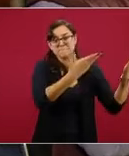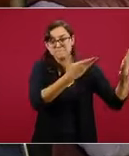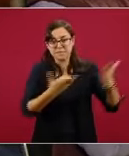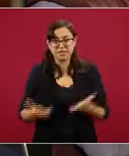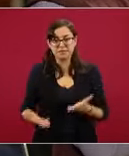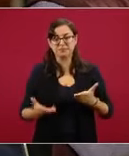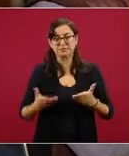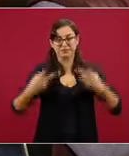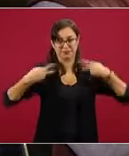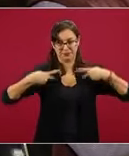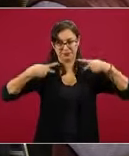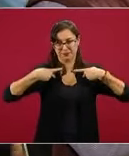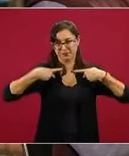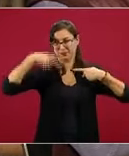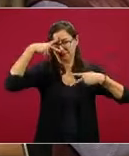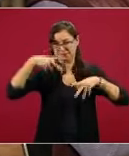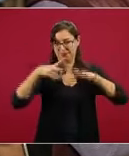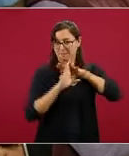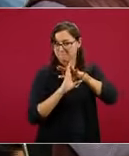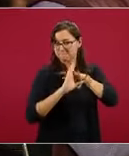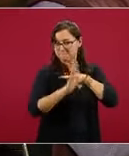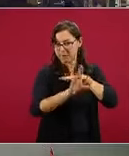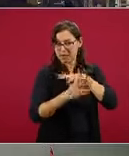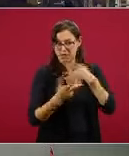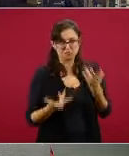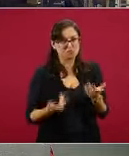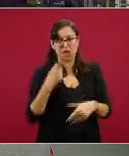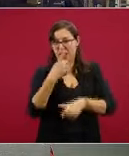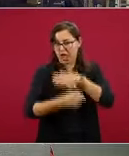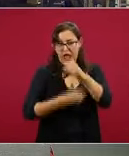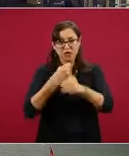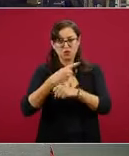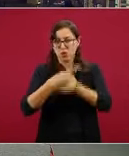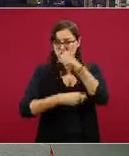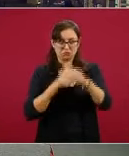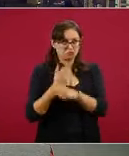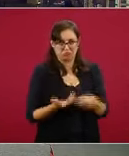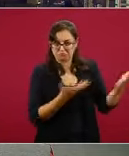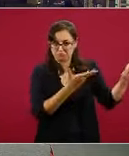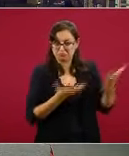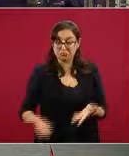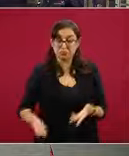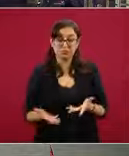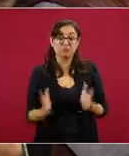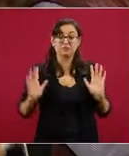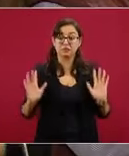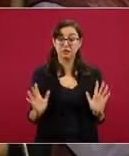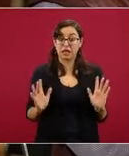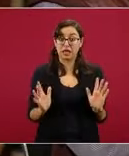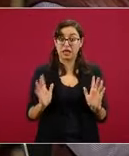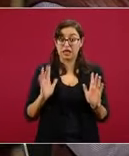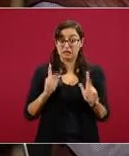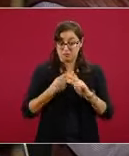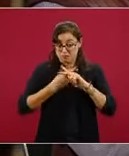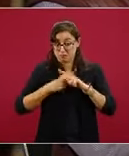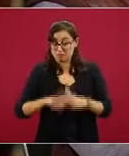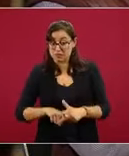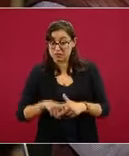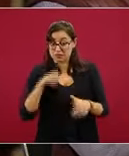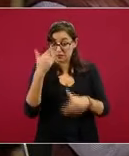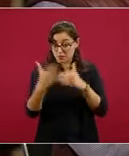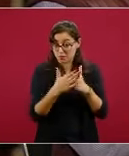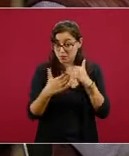Entonces, ¿ya tienen algún plan las autoridades de salud para ponerlo en marcha bajo